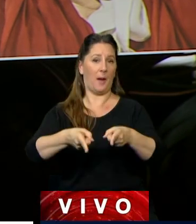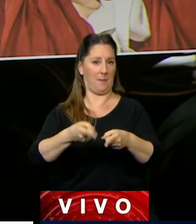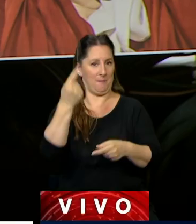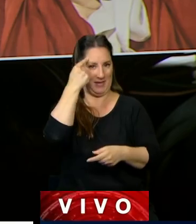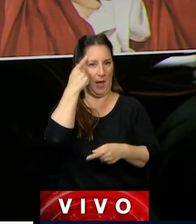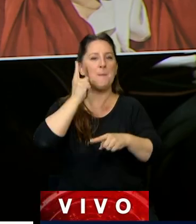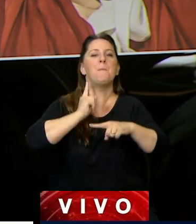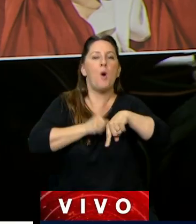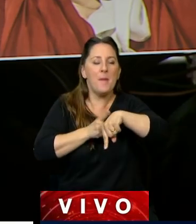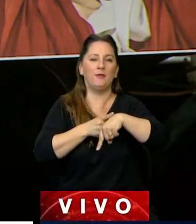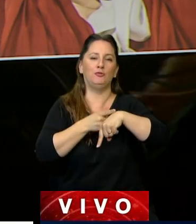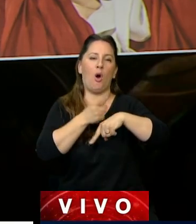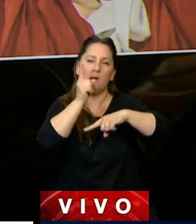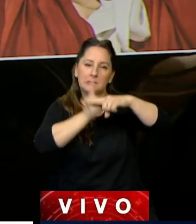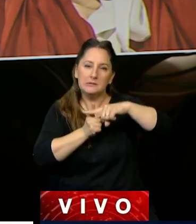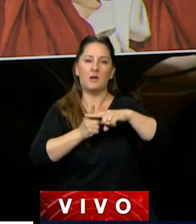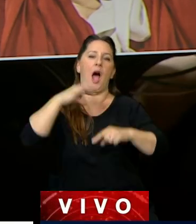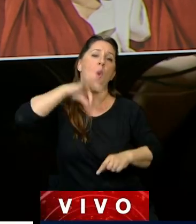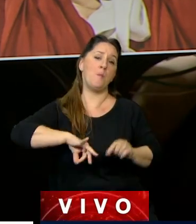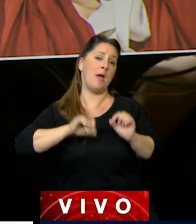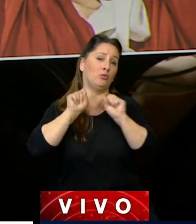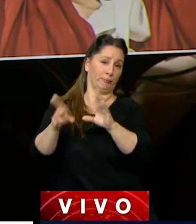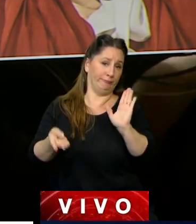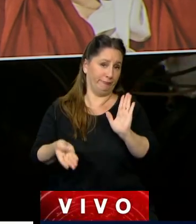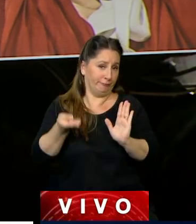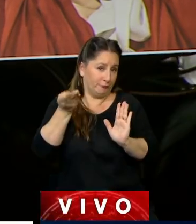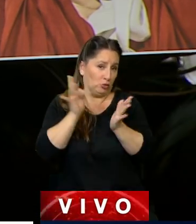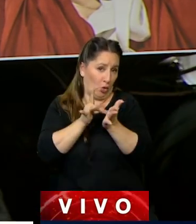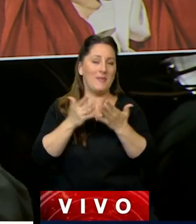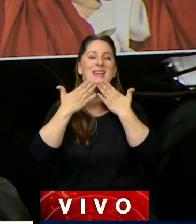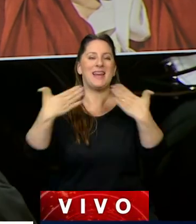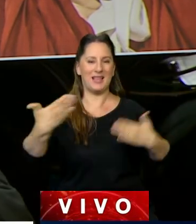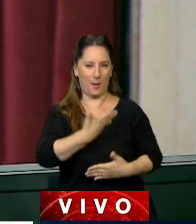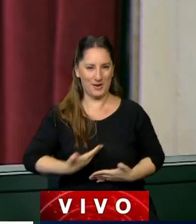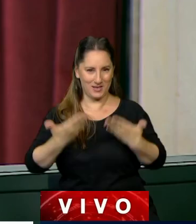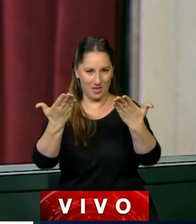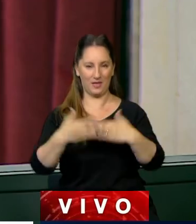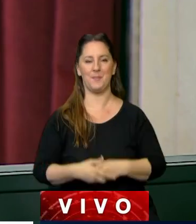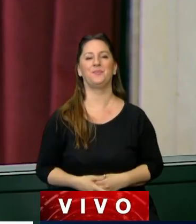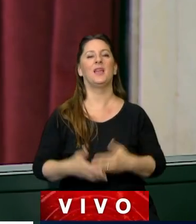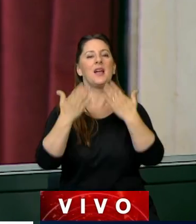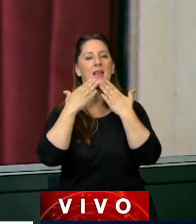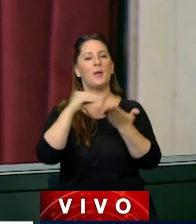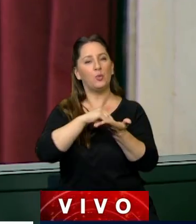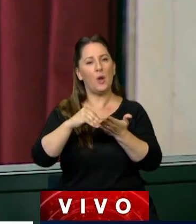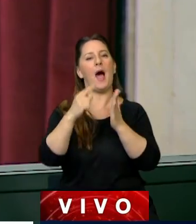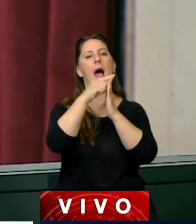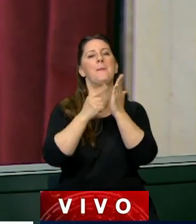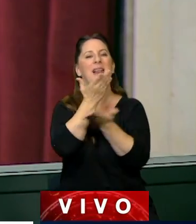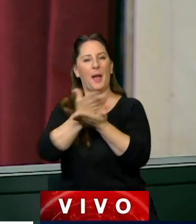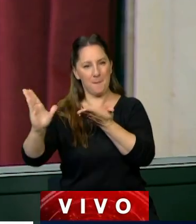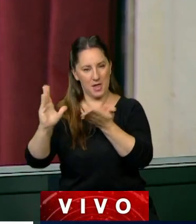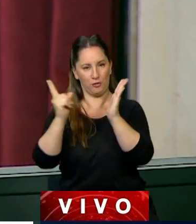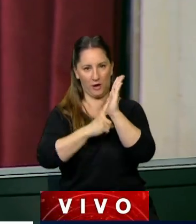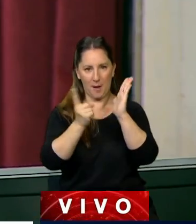cuenta a la hora de planificar sus aumentos correspondientes. Gracias, Presidenta. Gracias, diputado. Se va a votar el apartamento del reglamento.